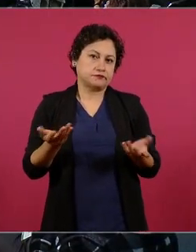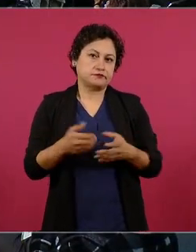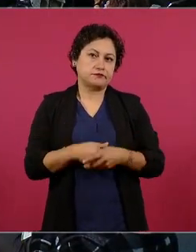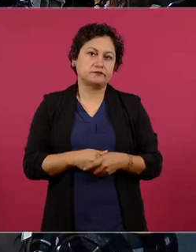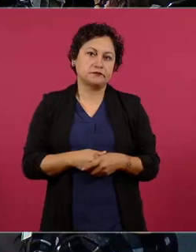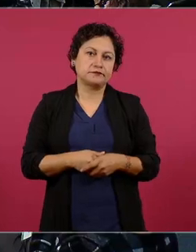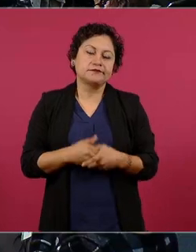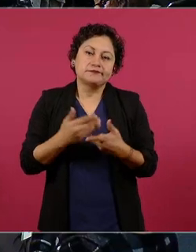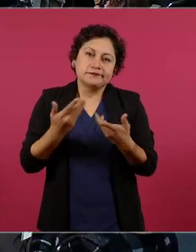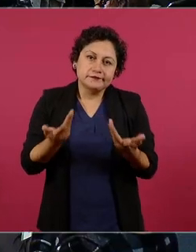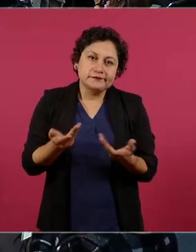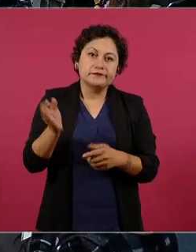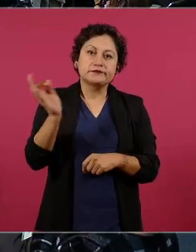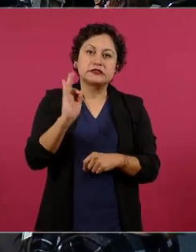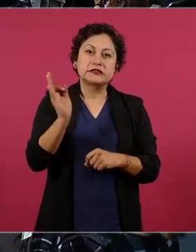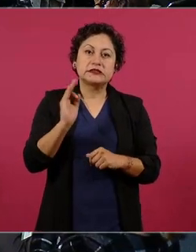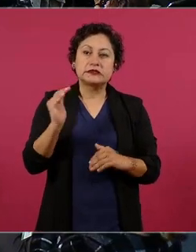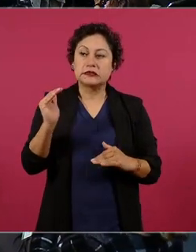escuchar,